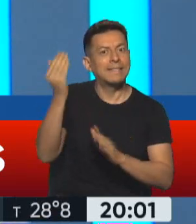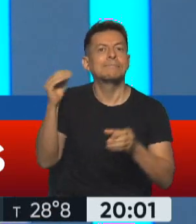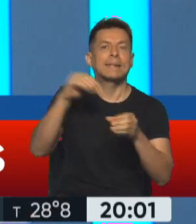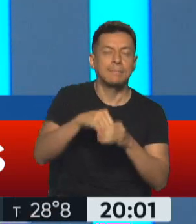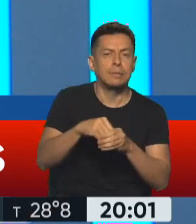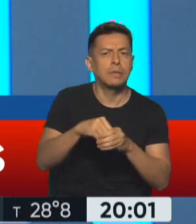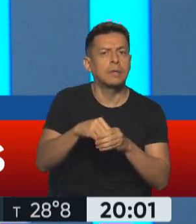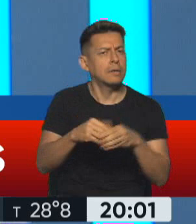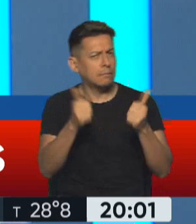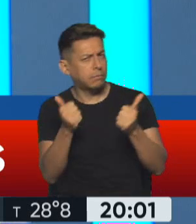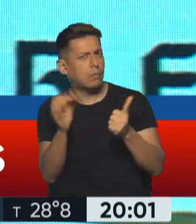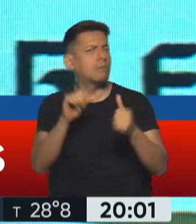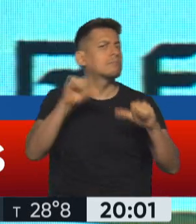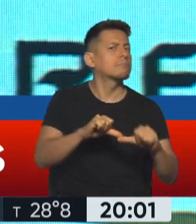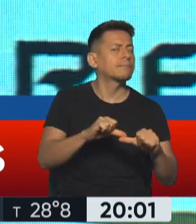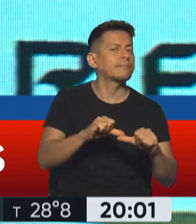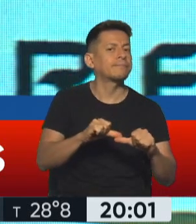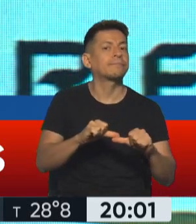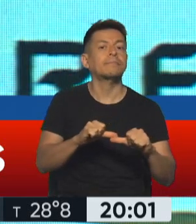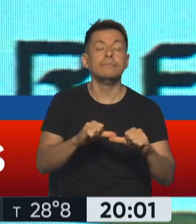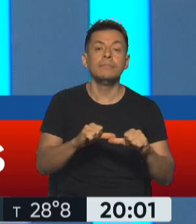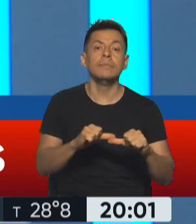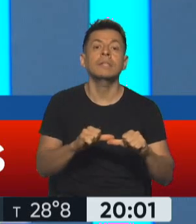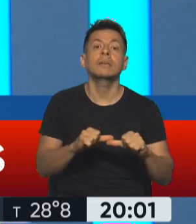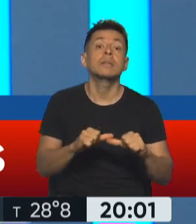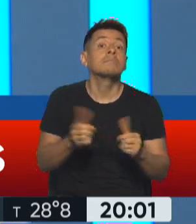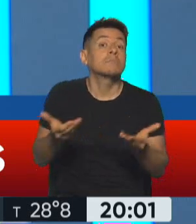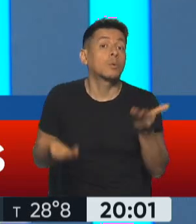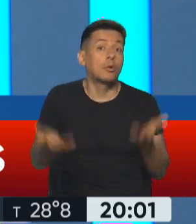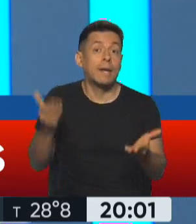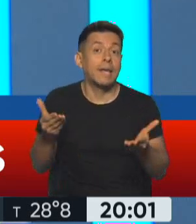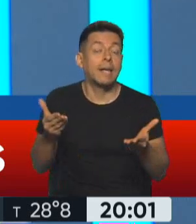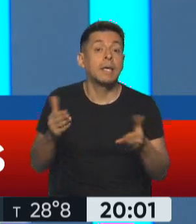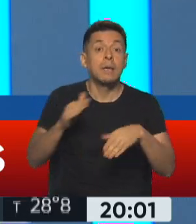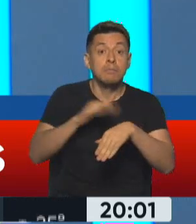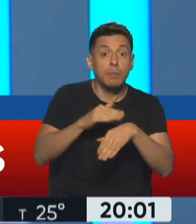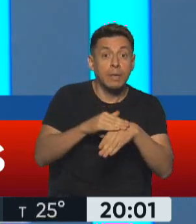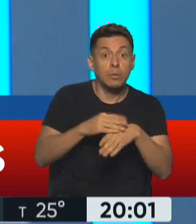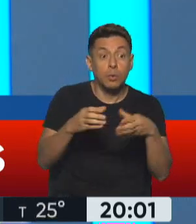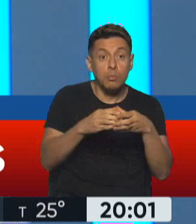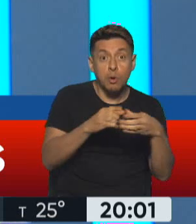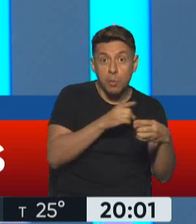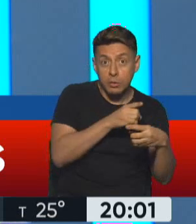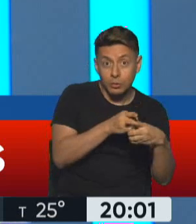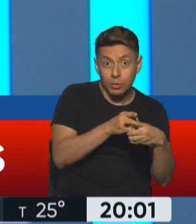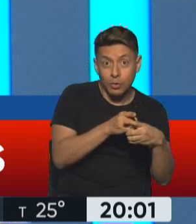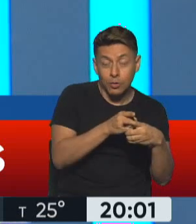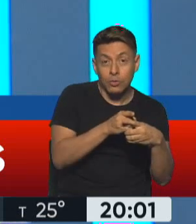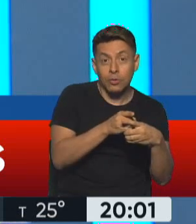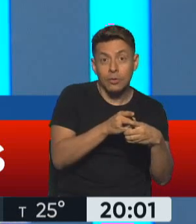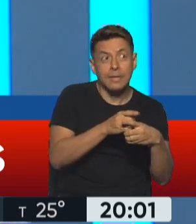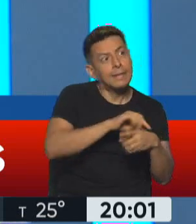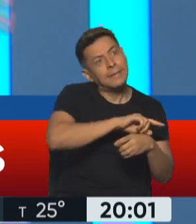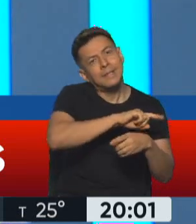si comparamos con... Creció, pero no es suficiente. No, si comparamos con momentos donde la oposición no llamaba, o sea, llamaba a participar, sí, sí, sí,